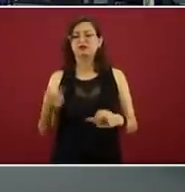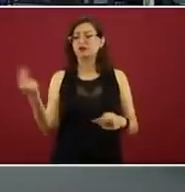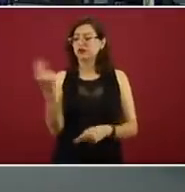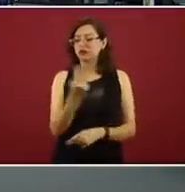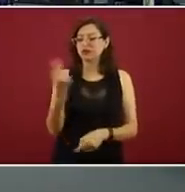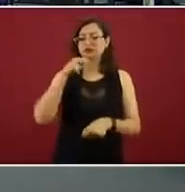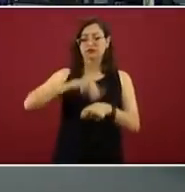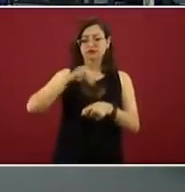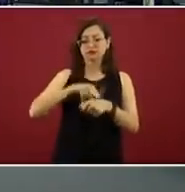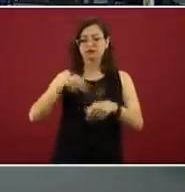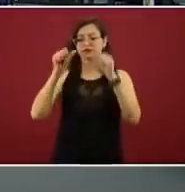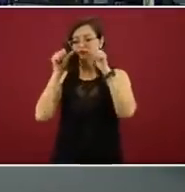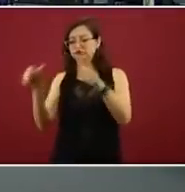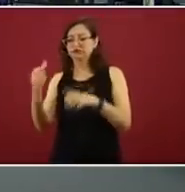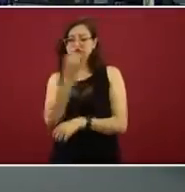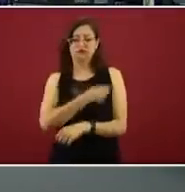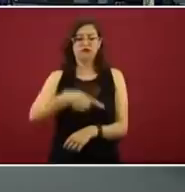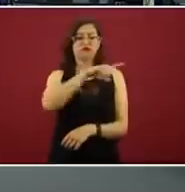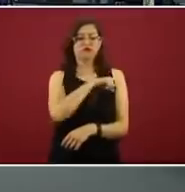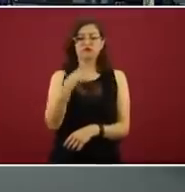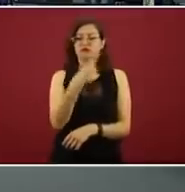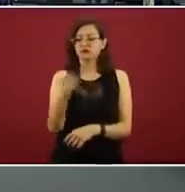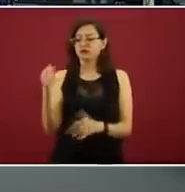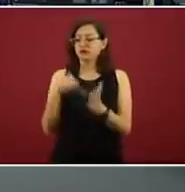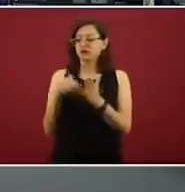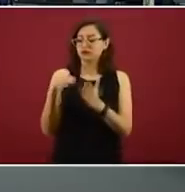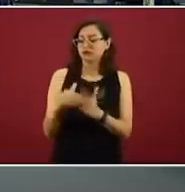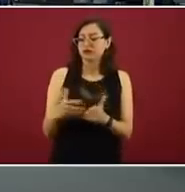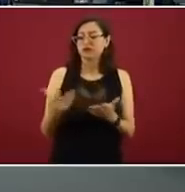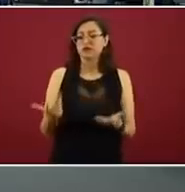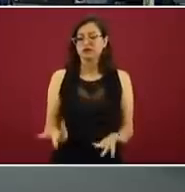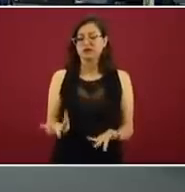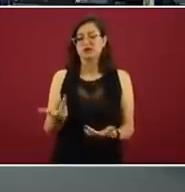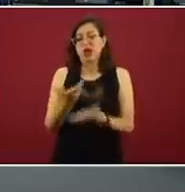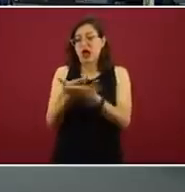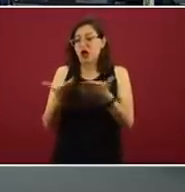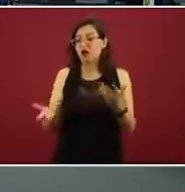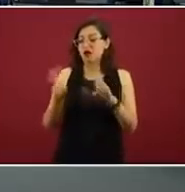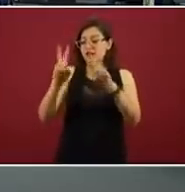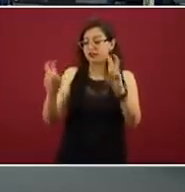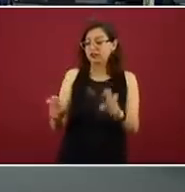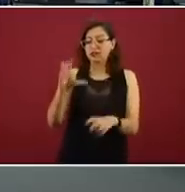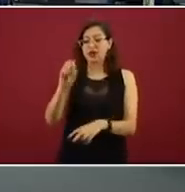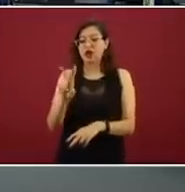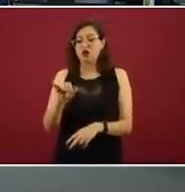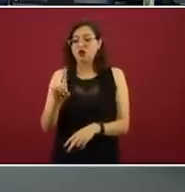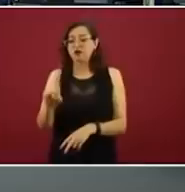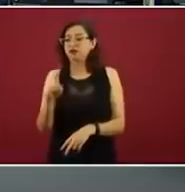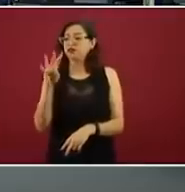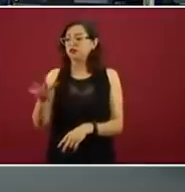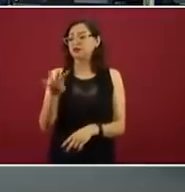sanitaria, por temas de salud. 100 millones al año. Suponemos que con el coronavirus esto pudiese ser aún más